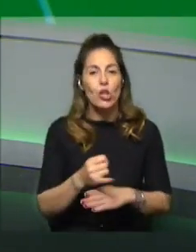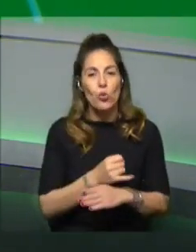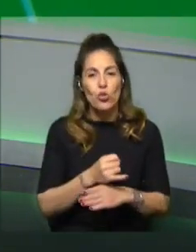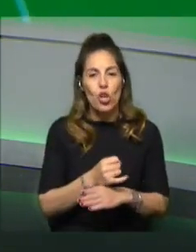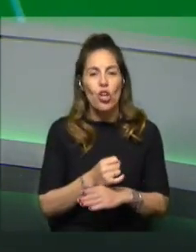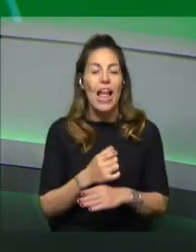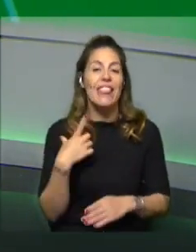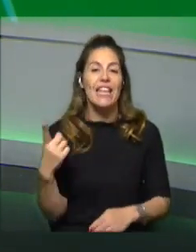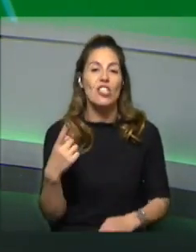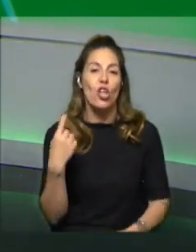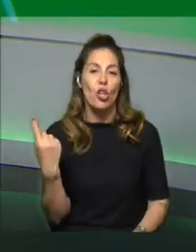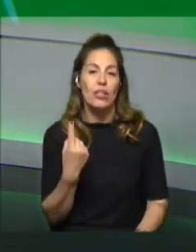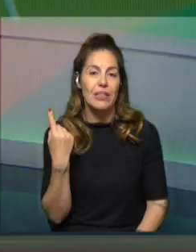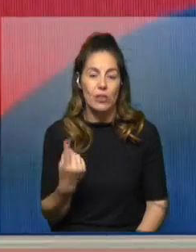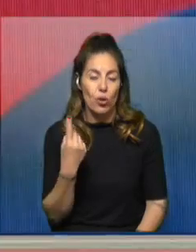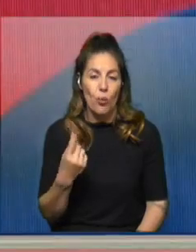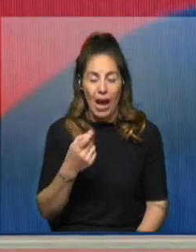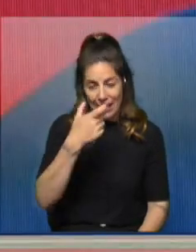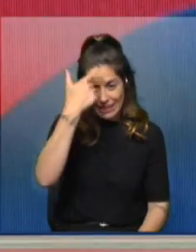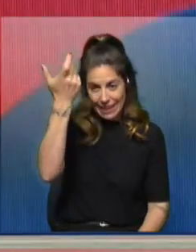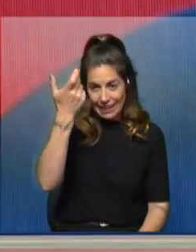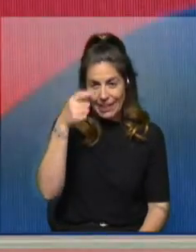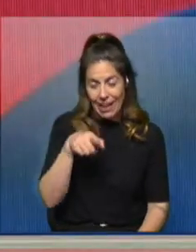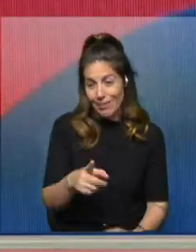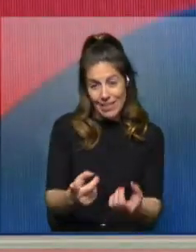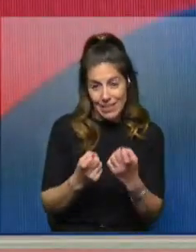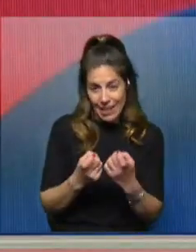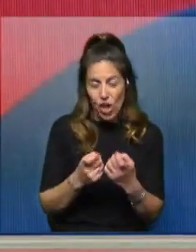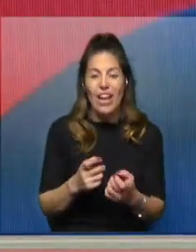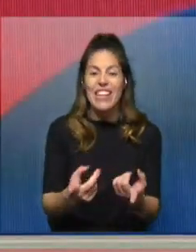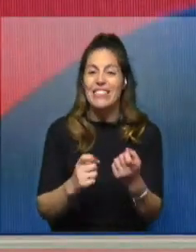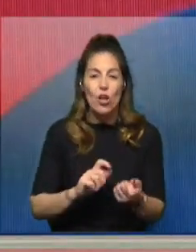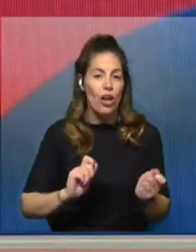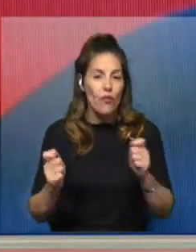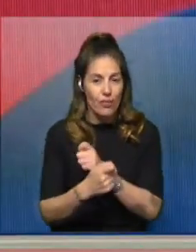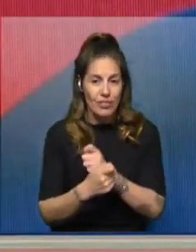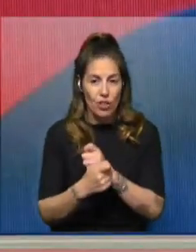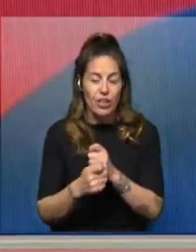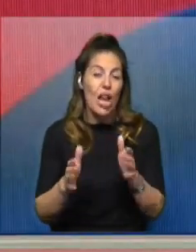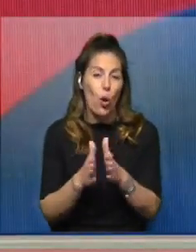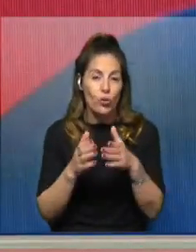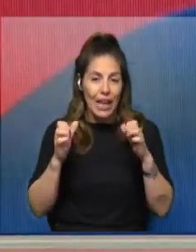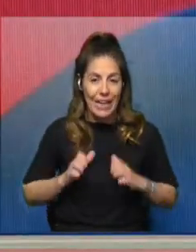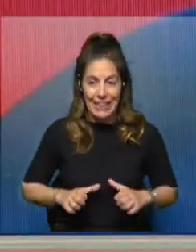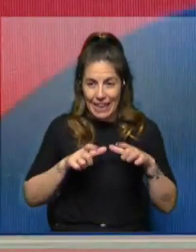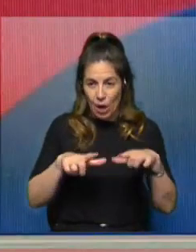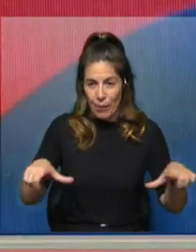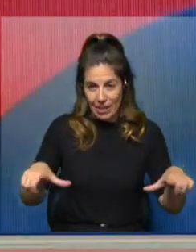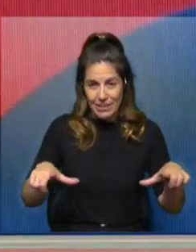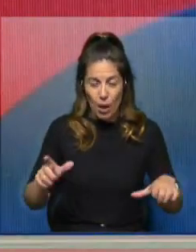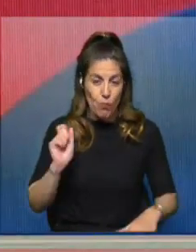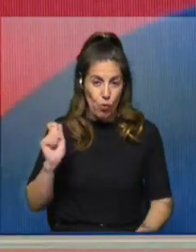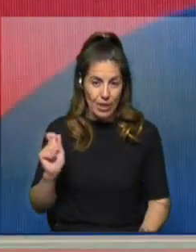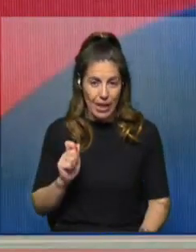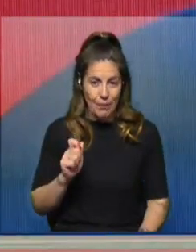e independiente. Es necesaria una reformulación también de la JUTEP. ¿Por qué? Porque en